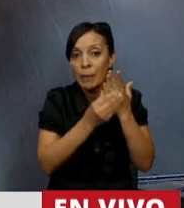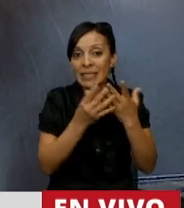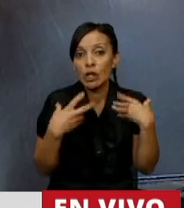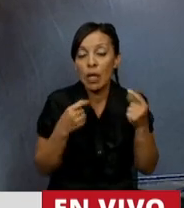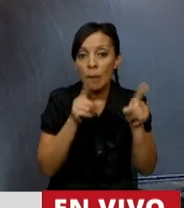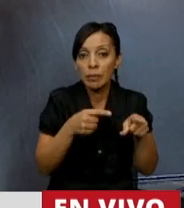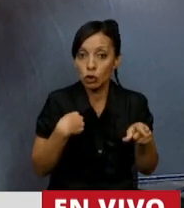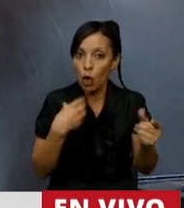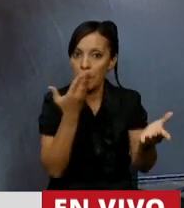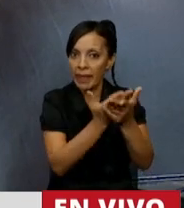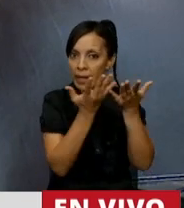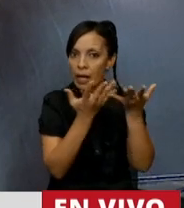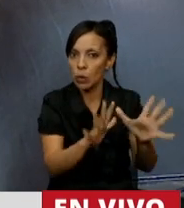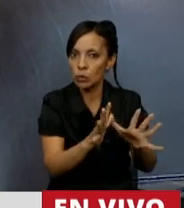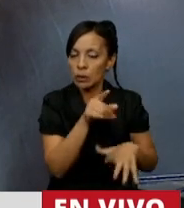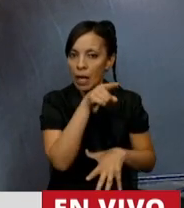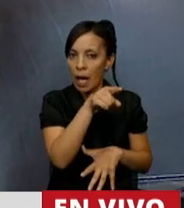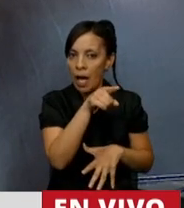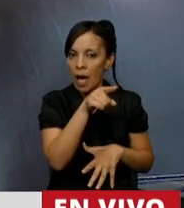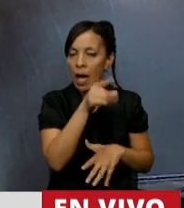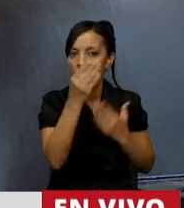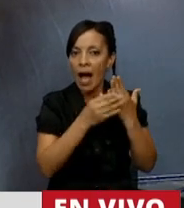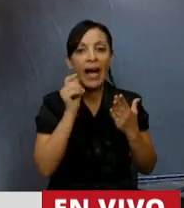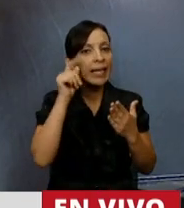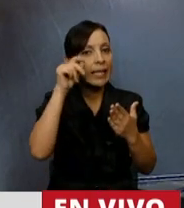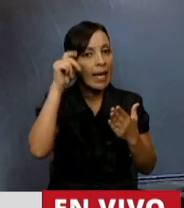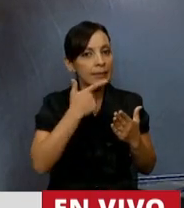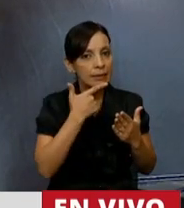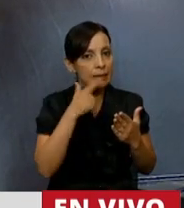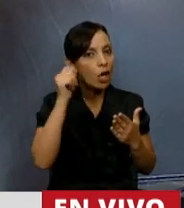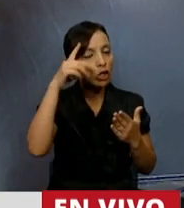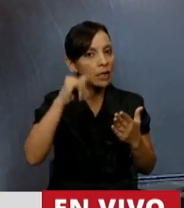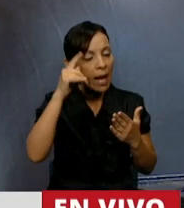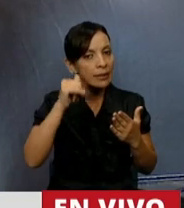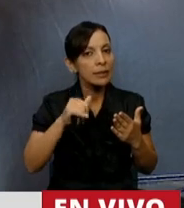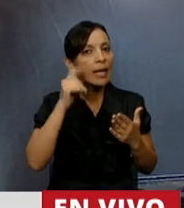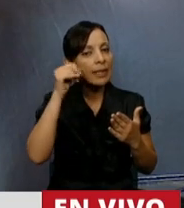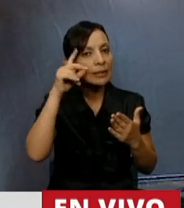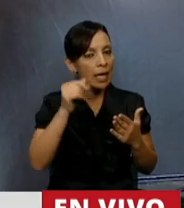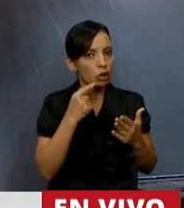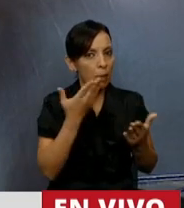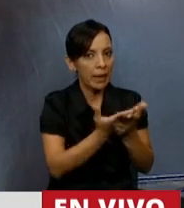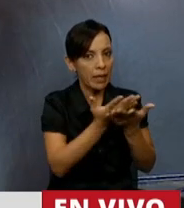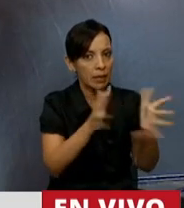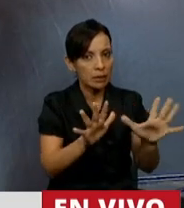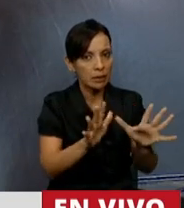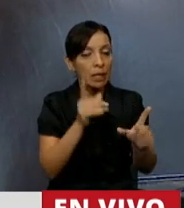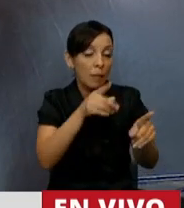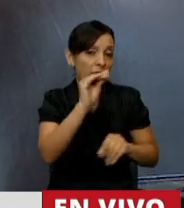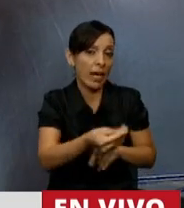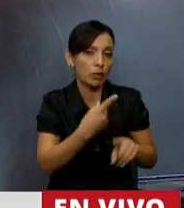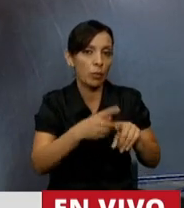le he pedido la renuncia al doctor Ginés González García, no solamente porque ha fracasado en su política contra el COVID, sino